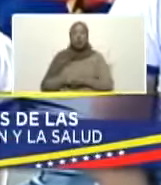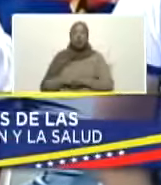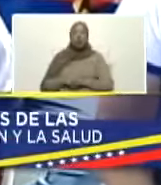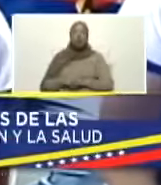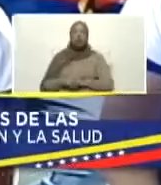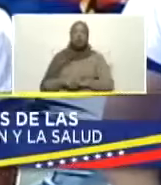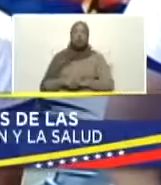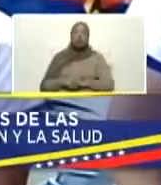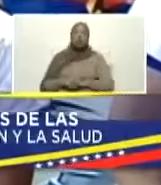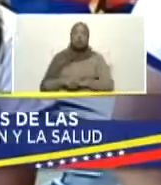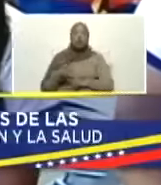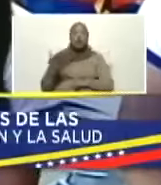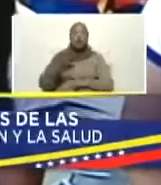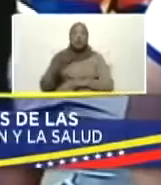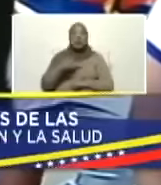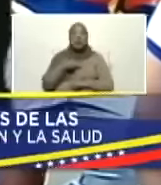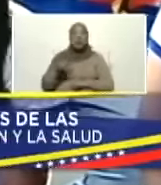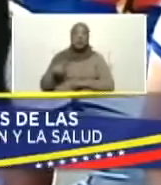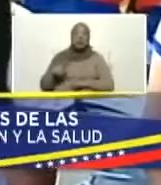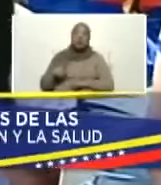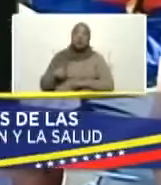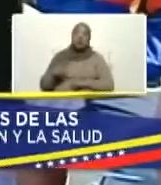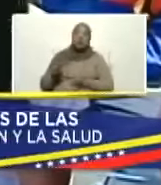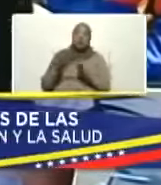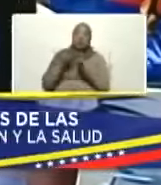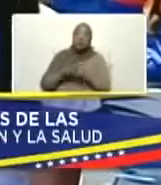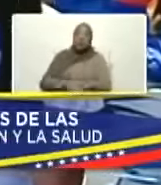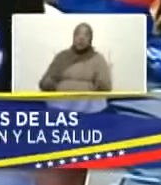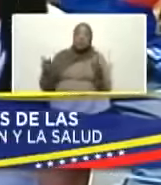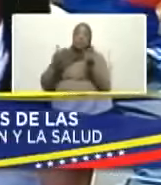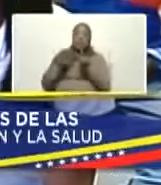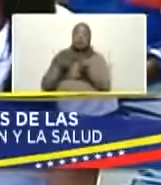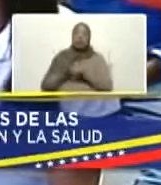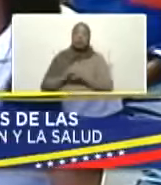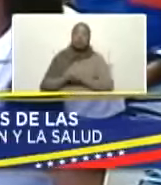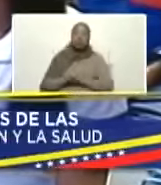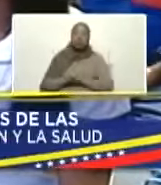más importante de un ser humano son sus valores.